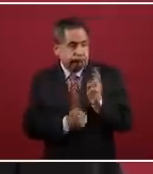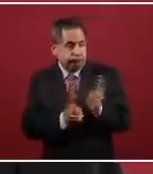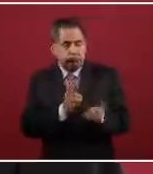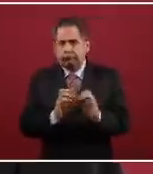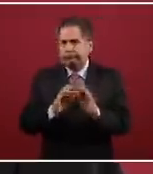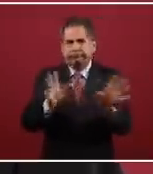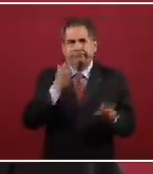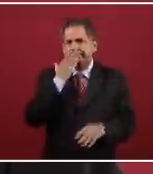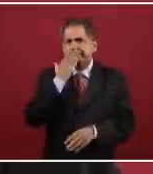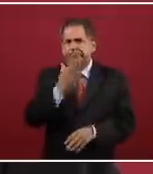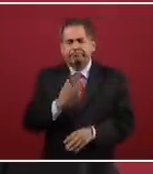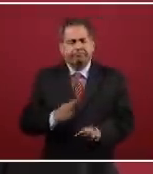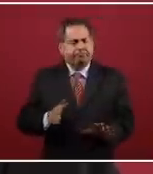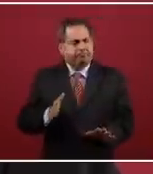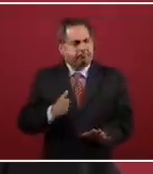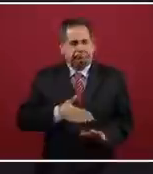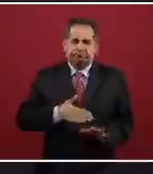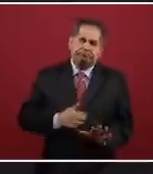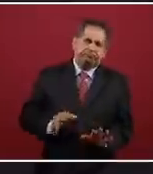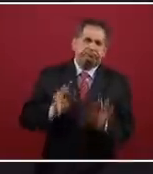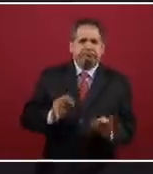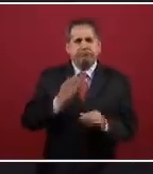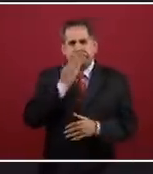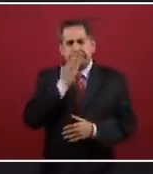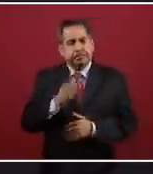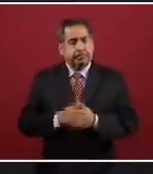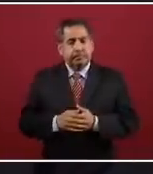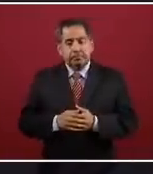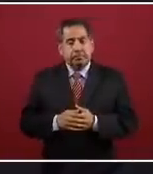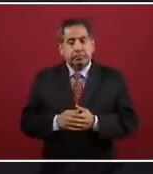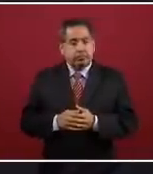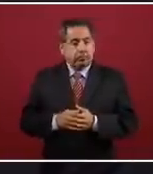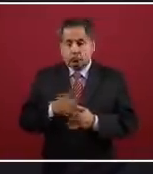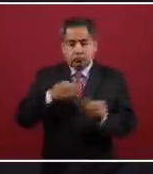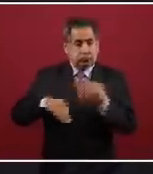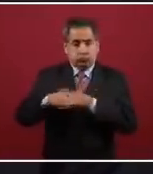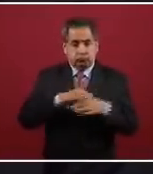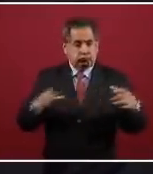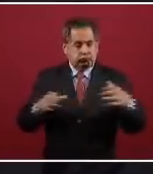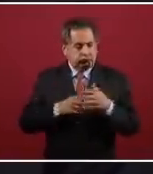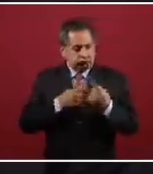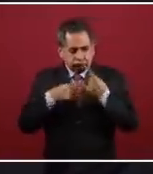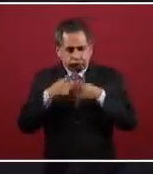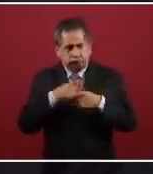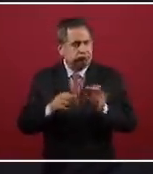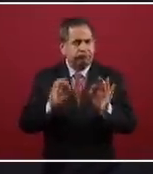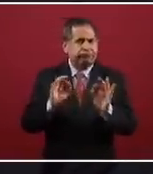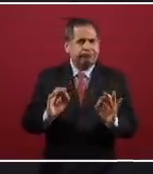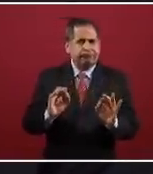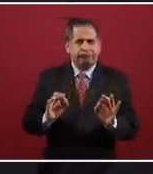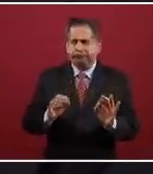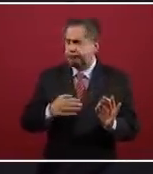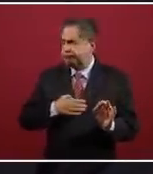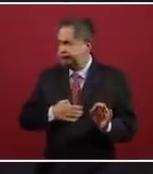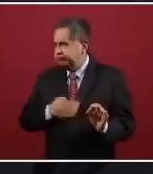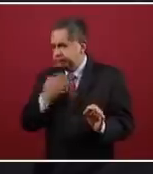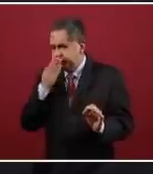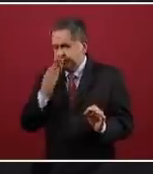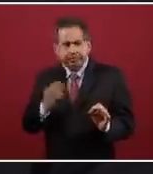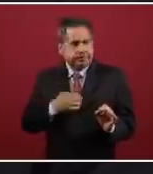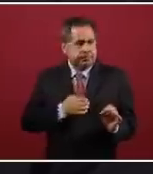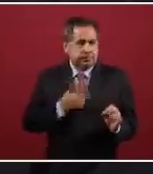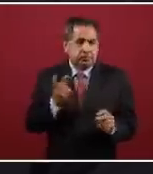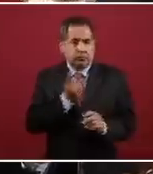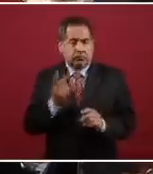quedaron satisfechos todos los integrantes de los equipos de los